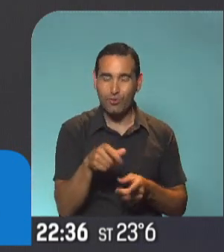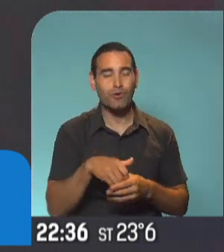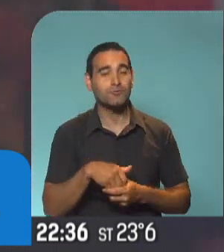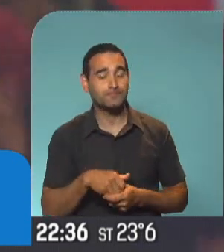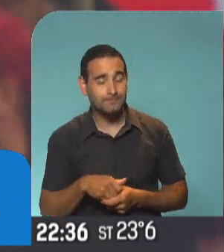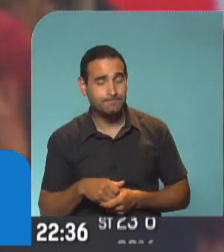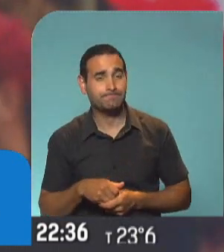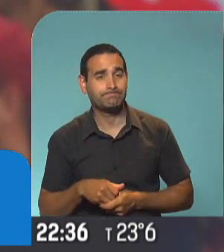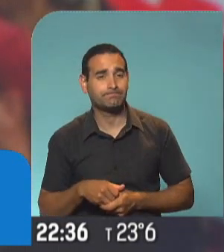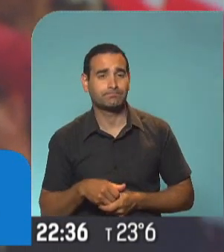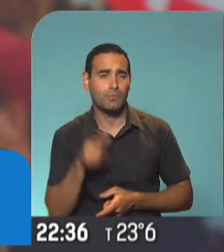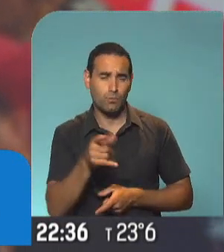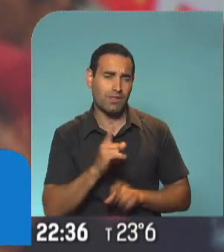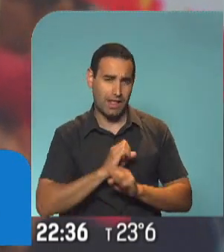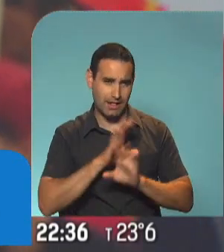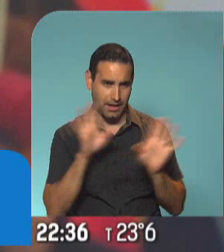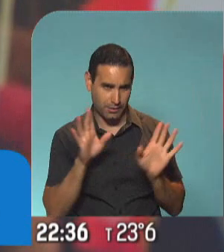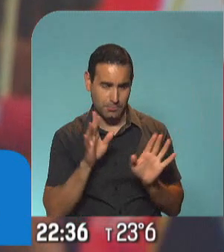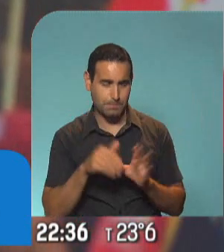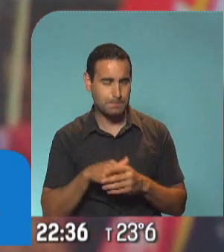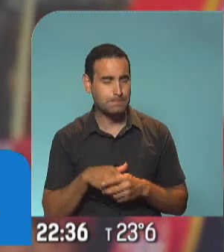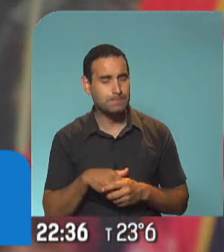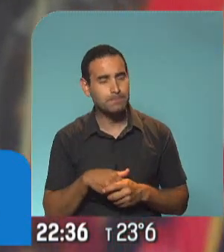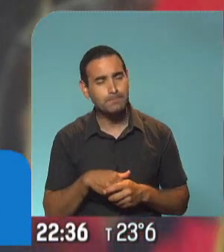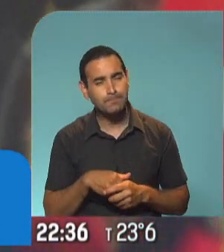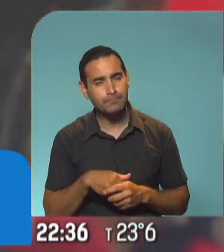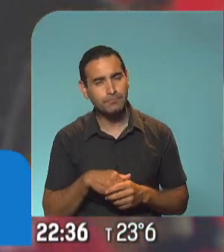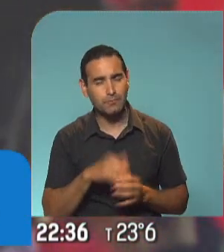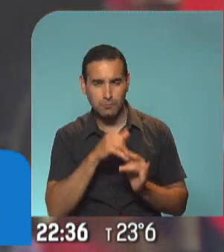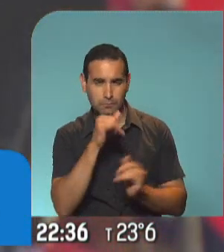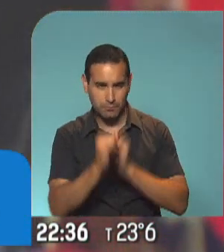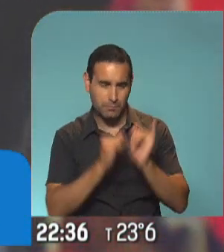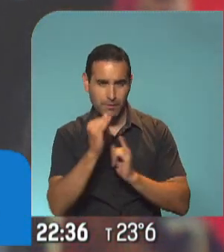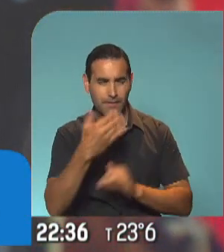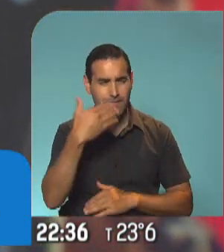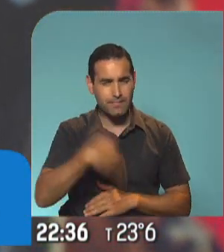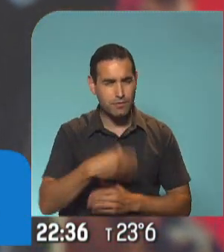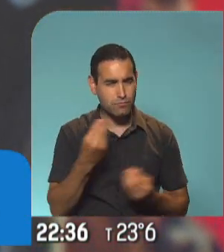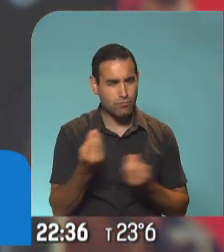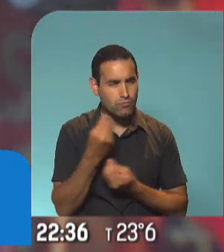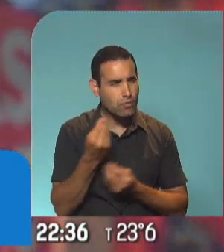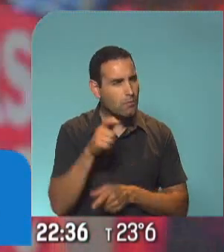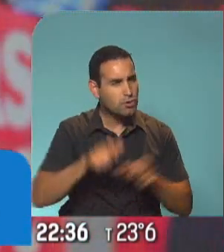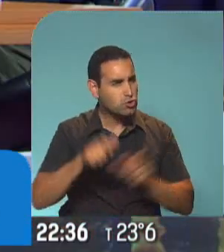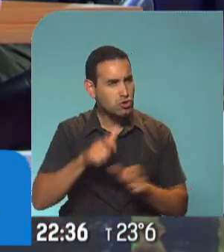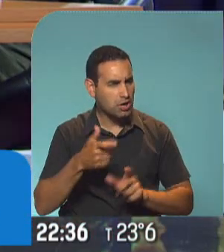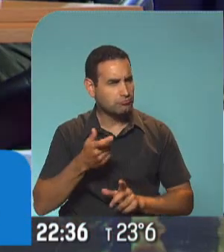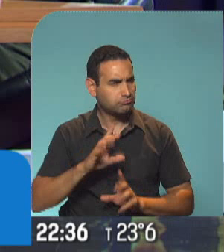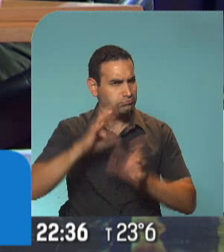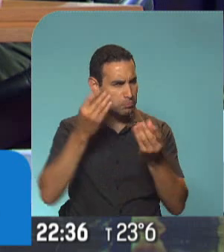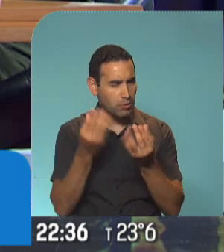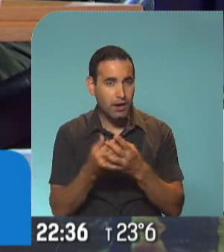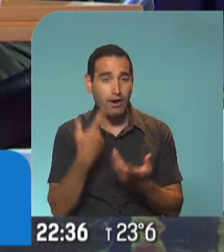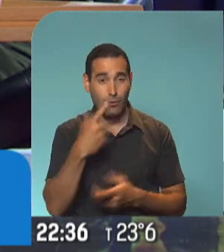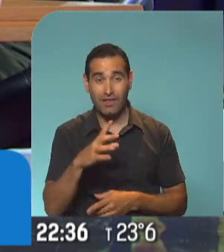que puede permitir también entender esta reacción tan potente. Recordemos que esta